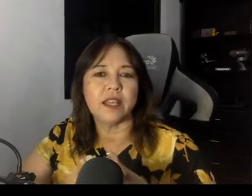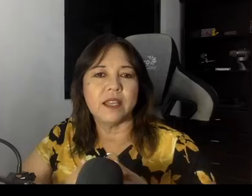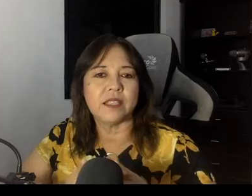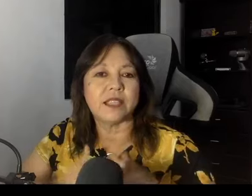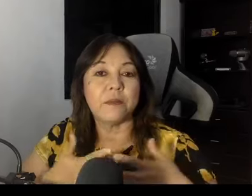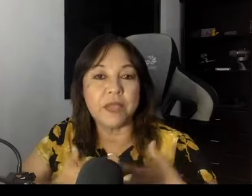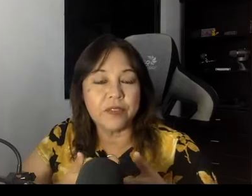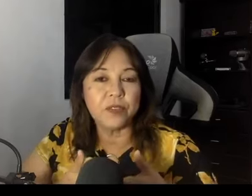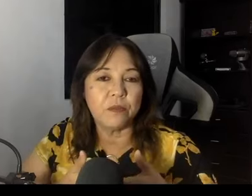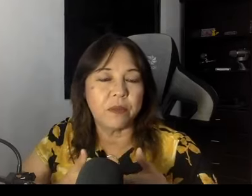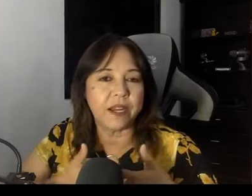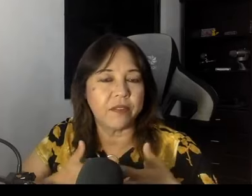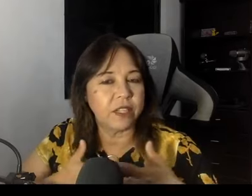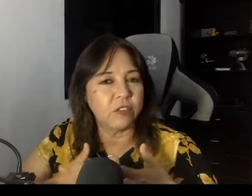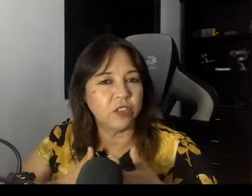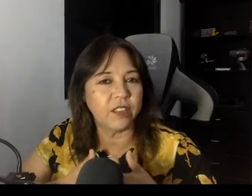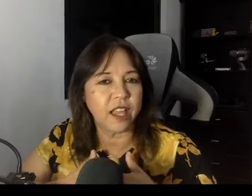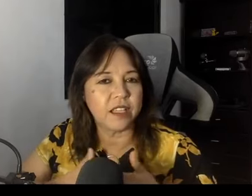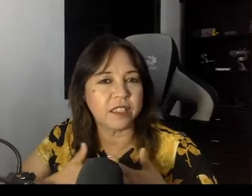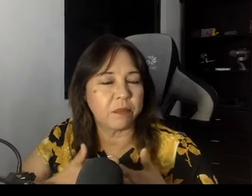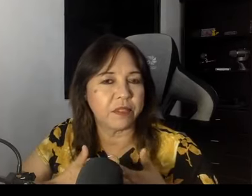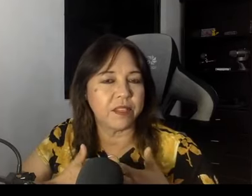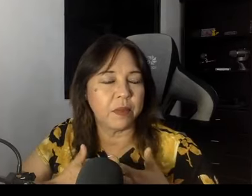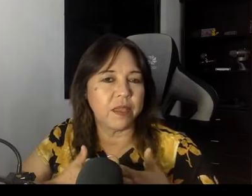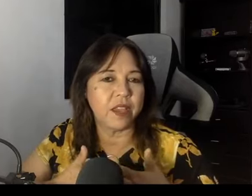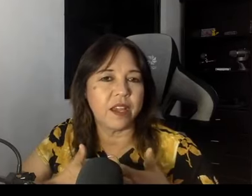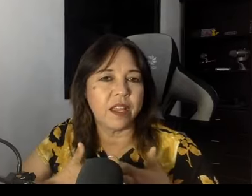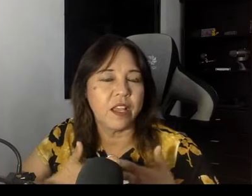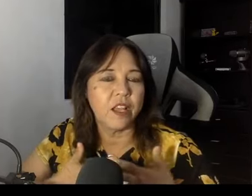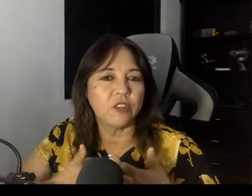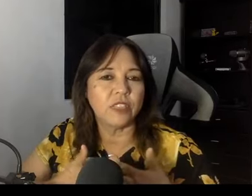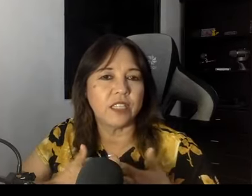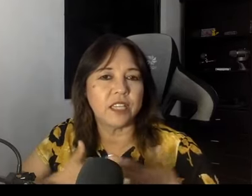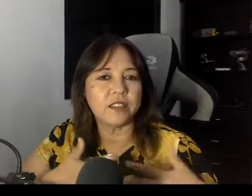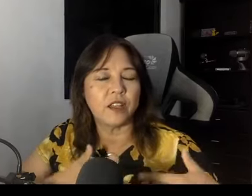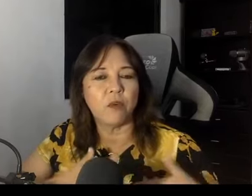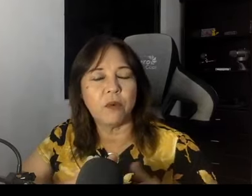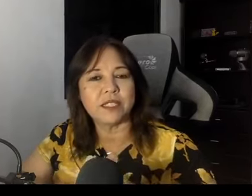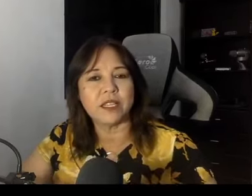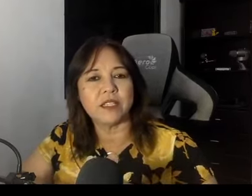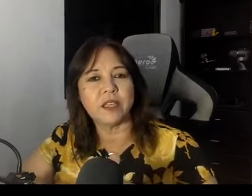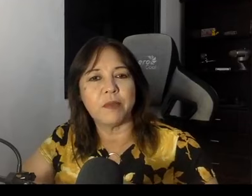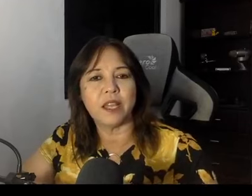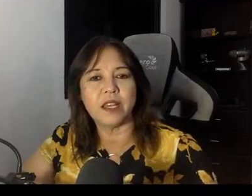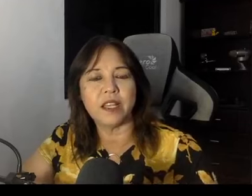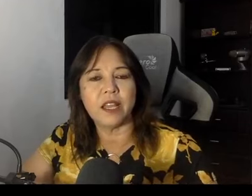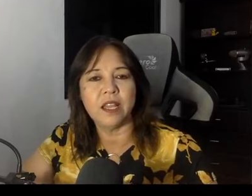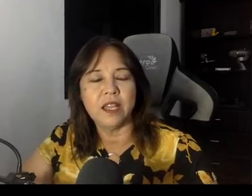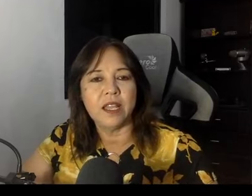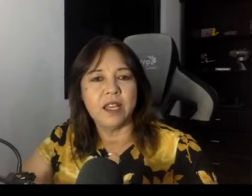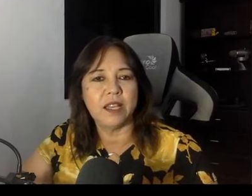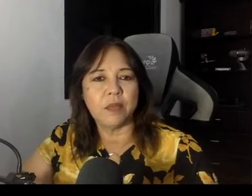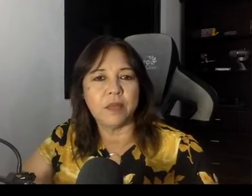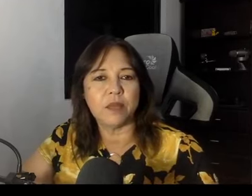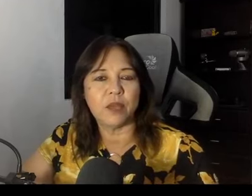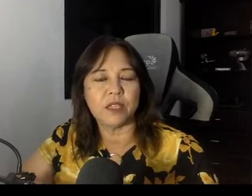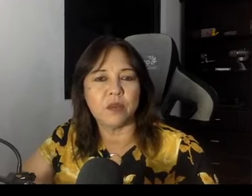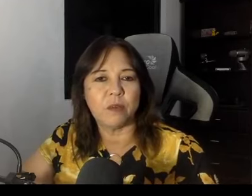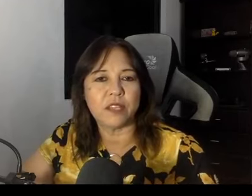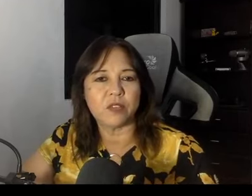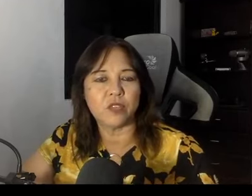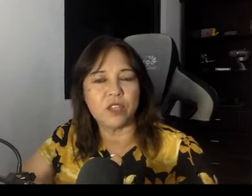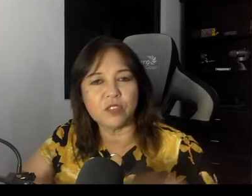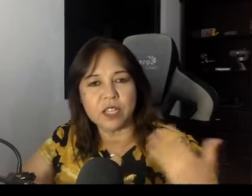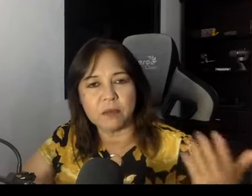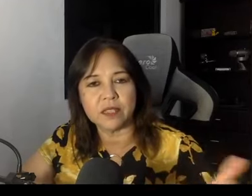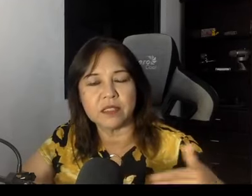ya estar viendo para ver los detalles, a partir de mañana, los detalles de cómo va a ser esta mecánica en el tema educativo